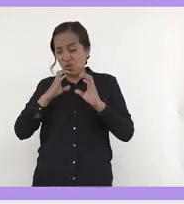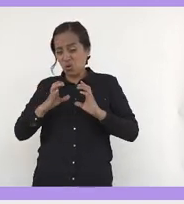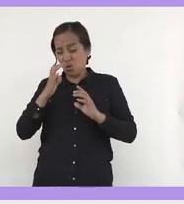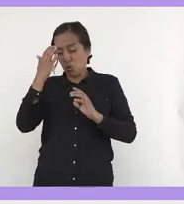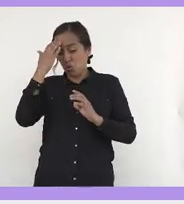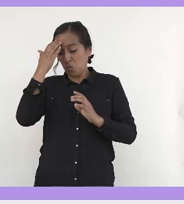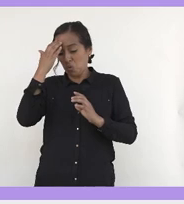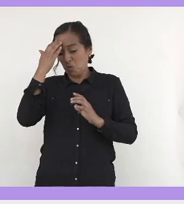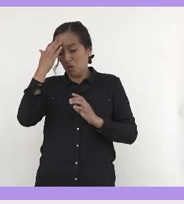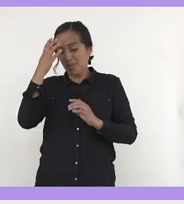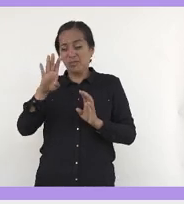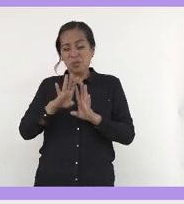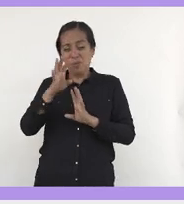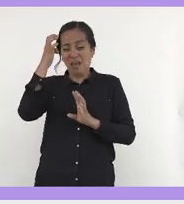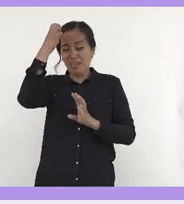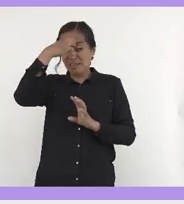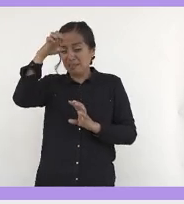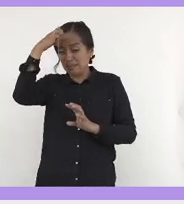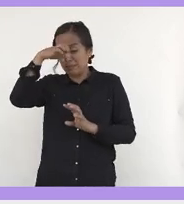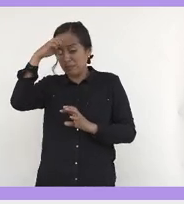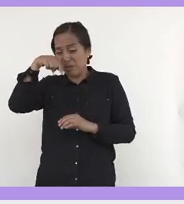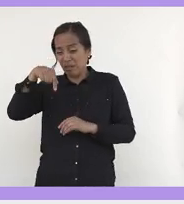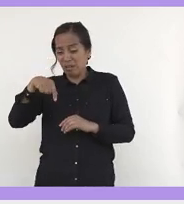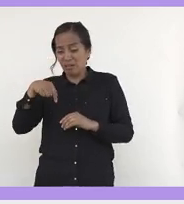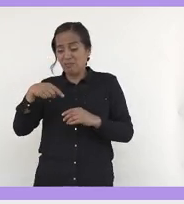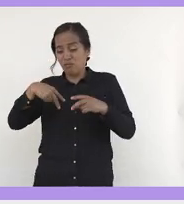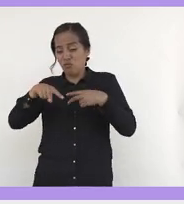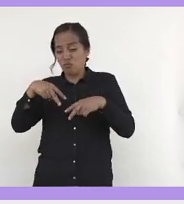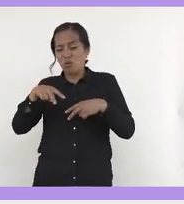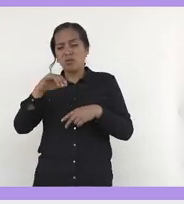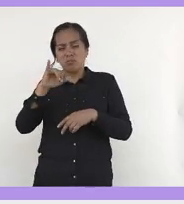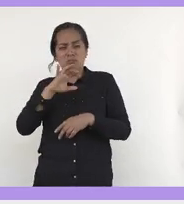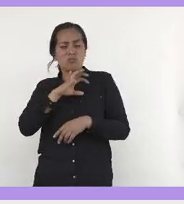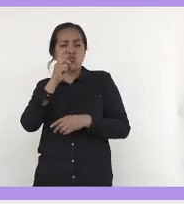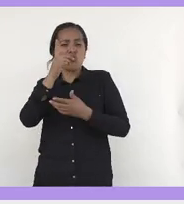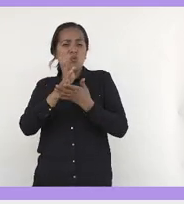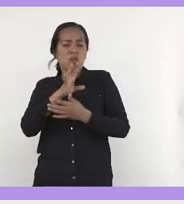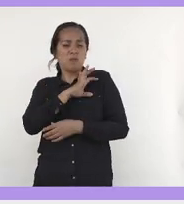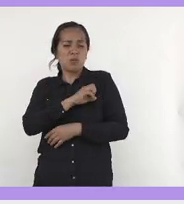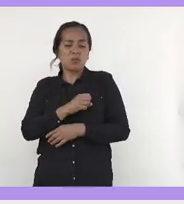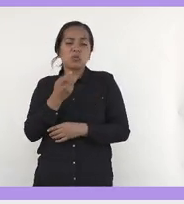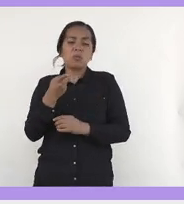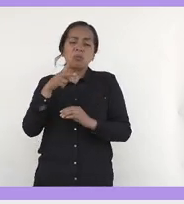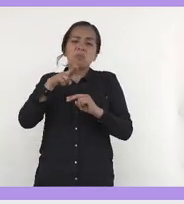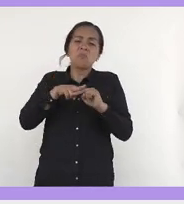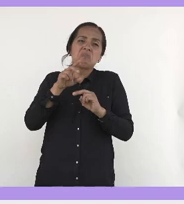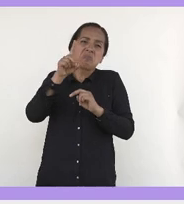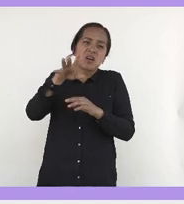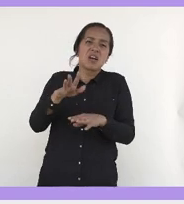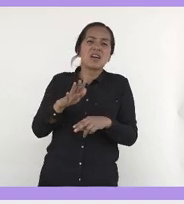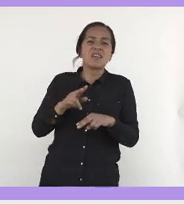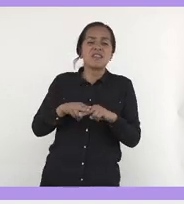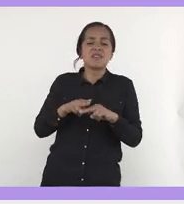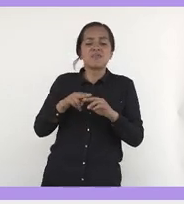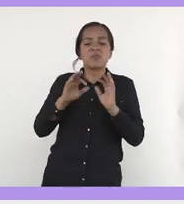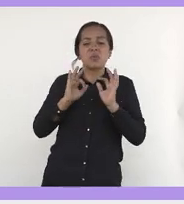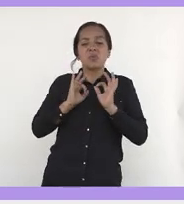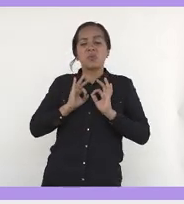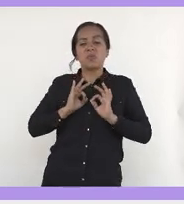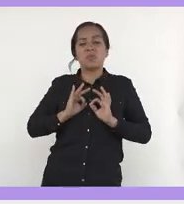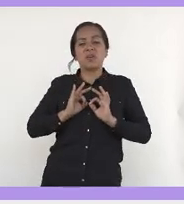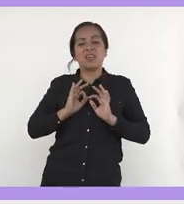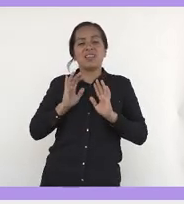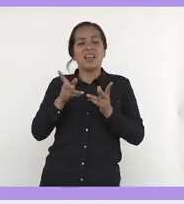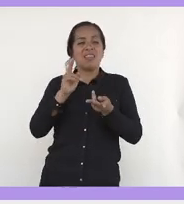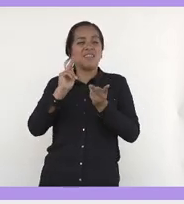soy conocedora experta en un Plus Ultra o sea yo soy una fan y ya pero pues nada o sea como que me senté y y me empecé a relajar y de repente